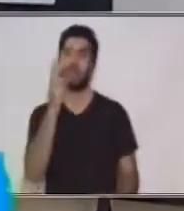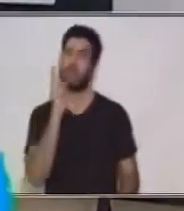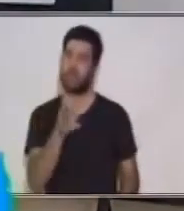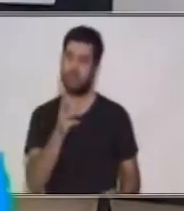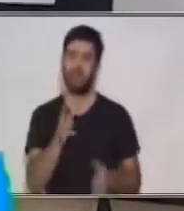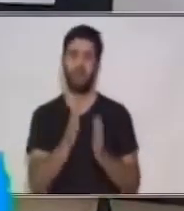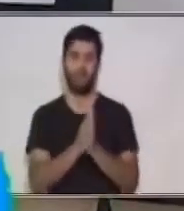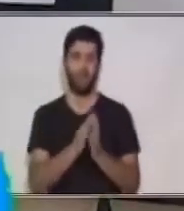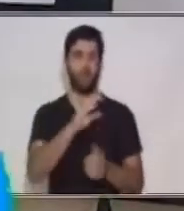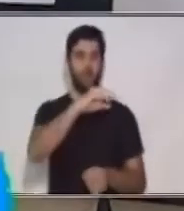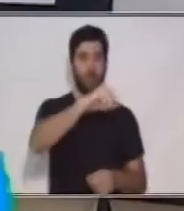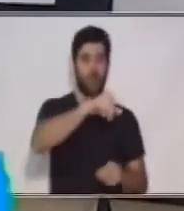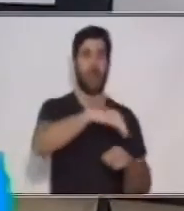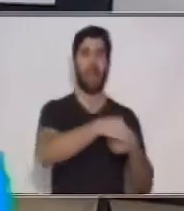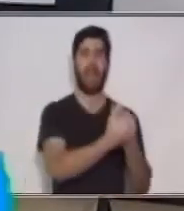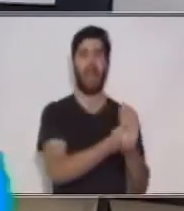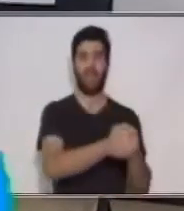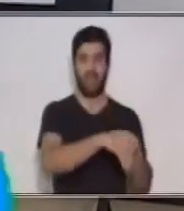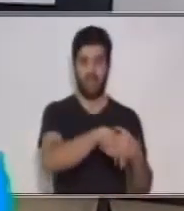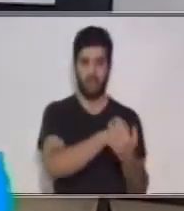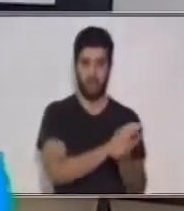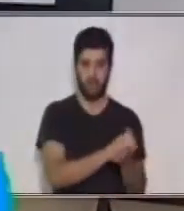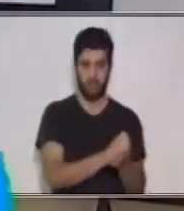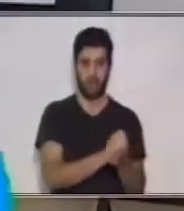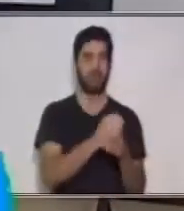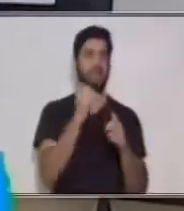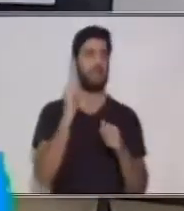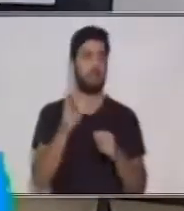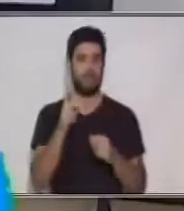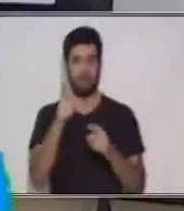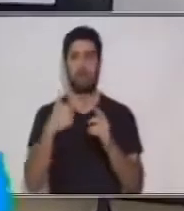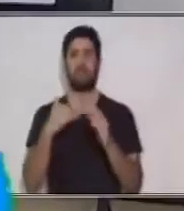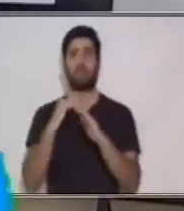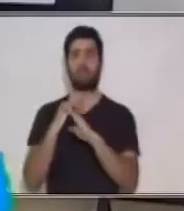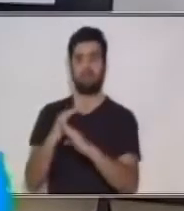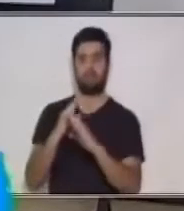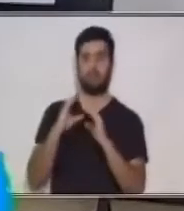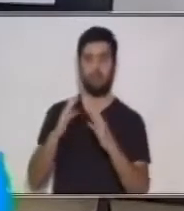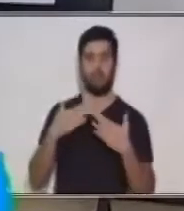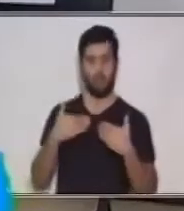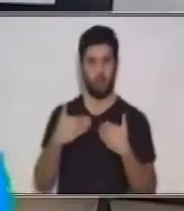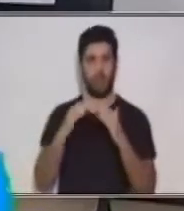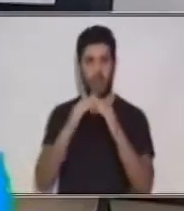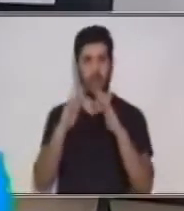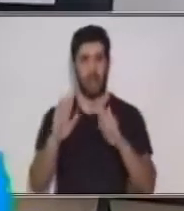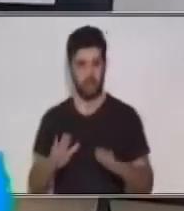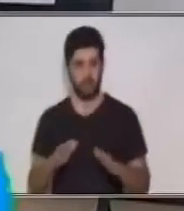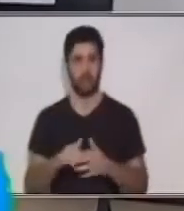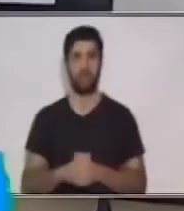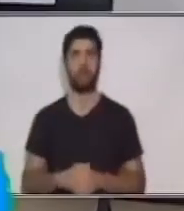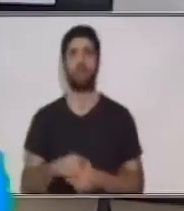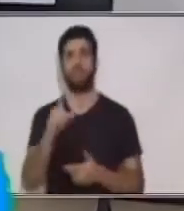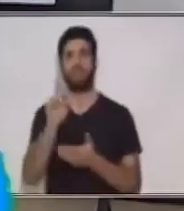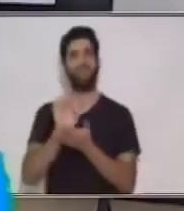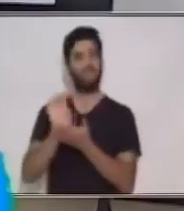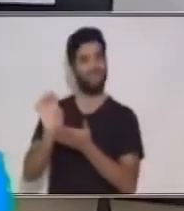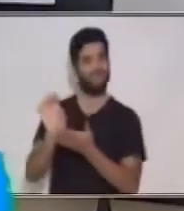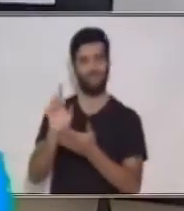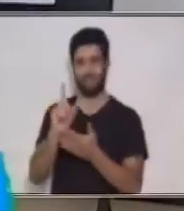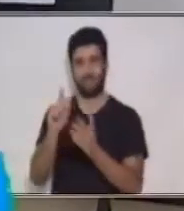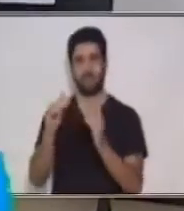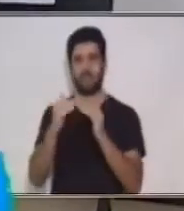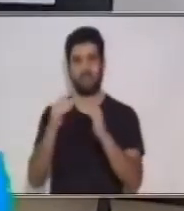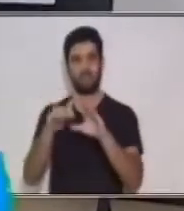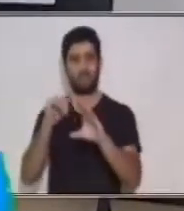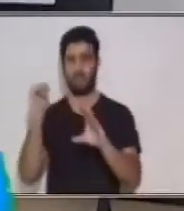lavar tus manos y mantenerte siempre a salvo en tu casa. Evita salir a la calle en la